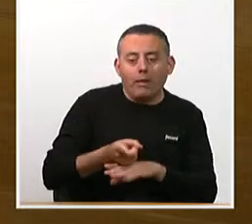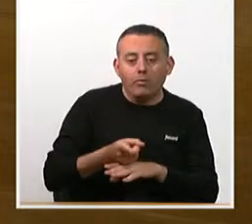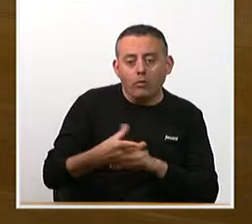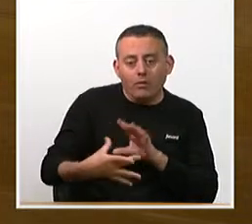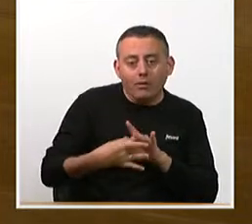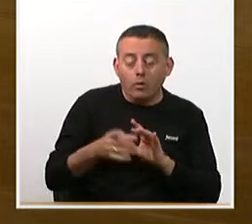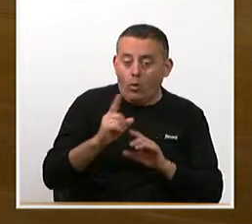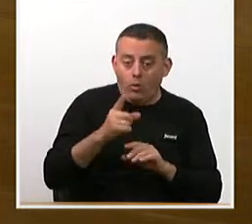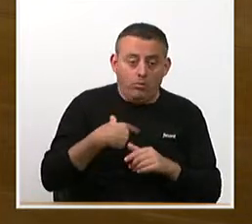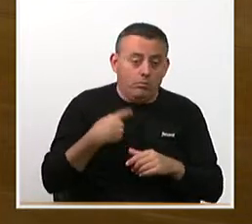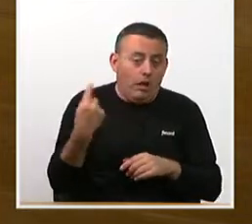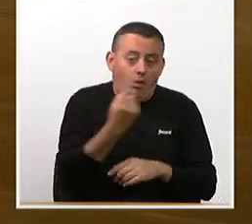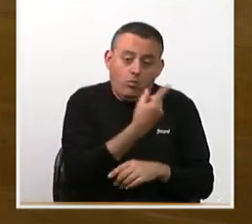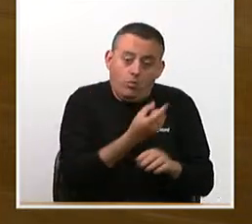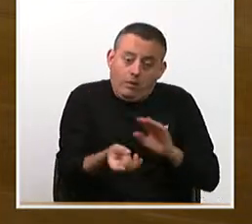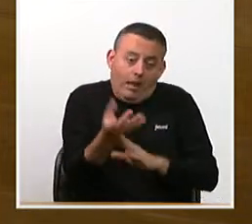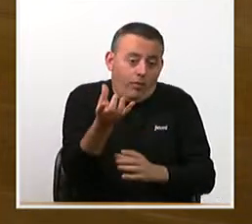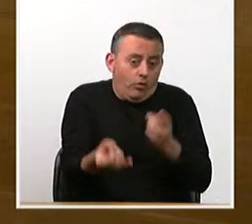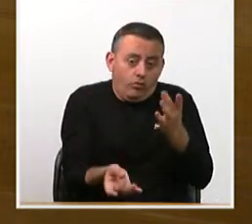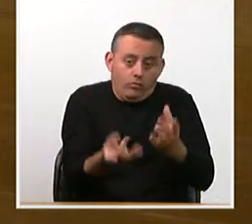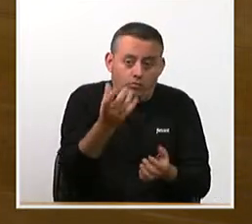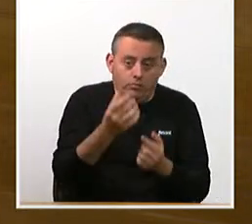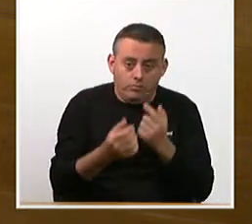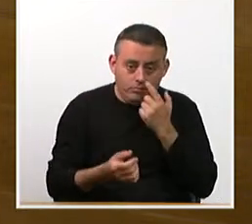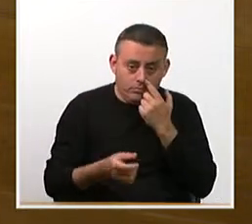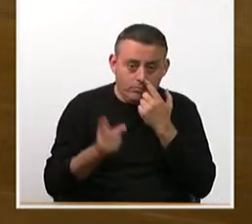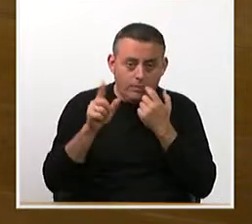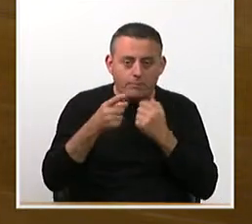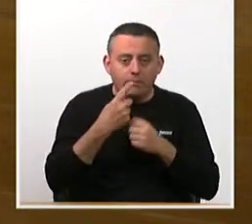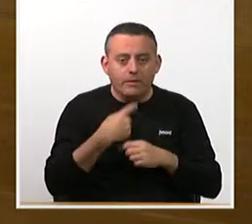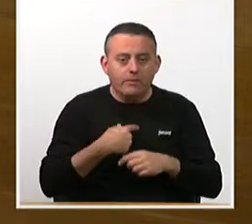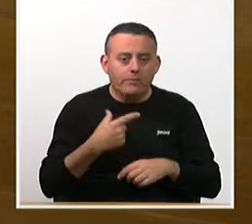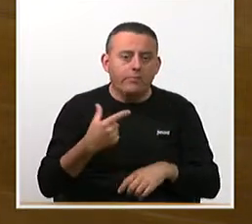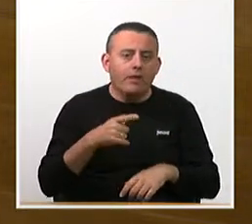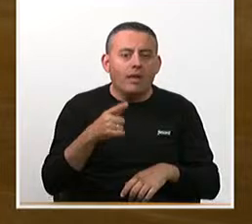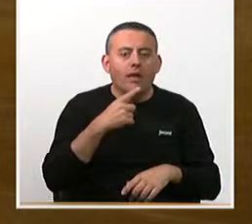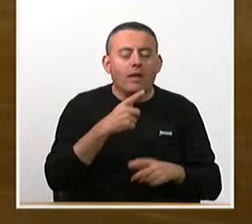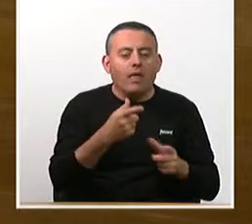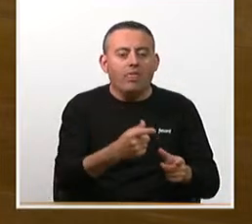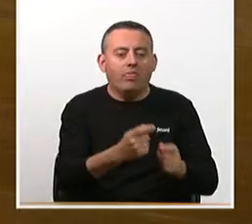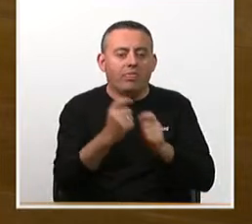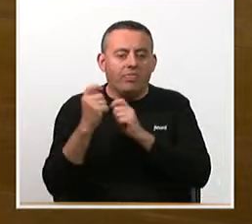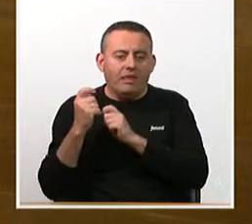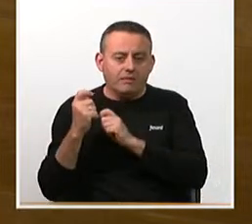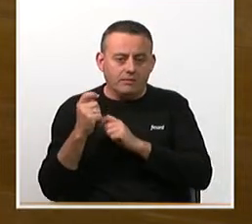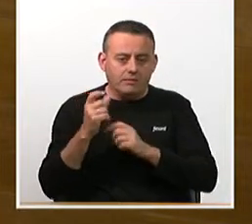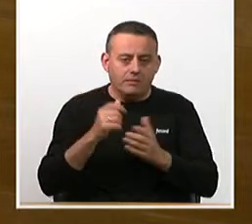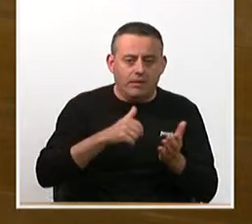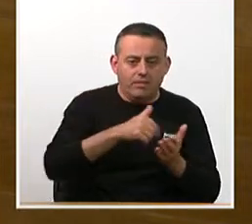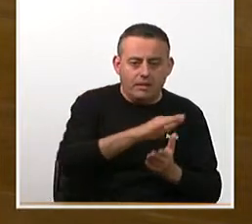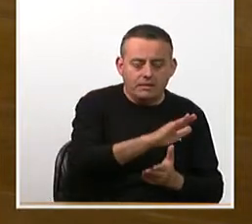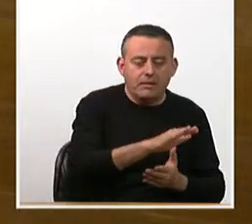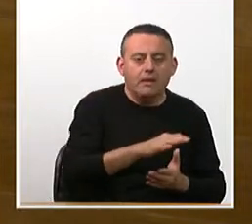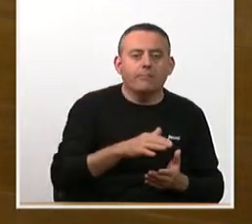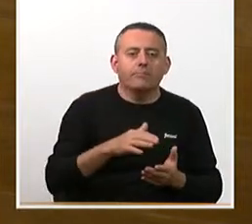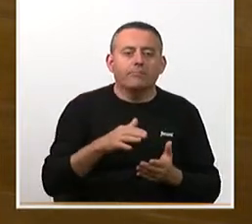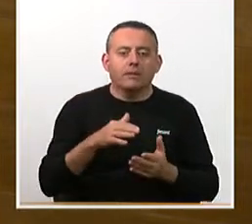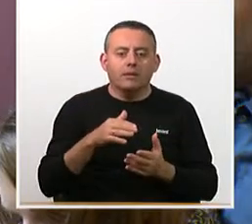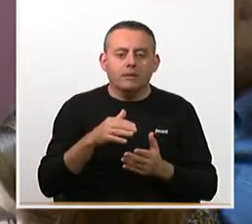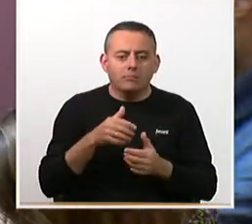lugar luego me habla de de ceses de persecuciones de Oiga eh Es que esto es